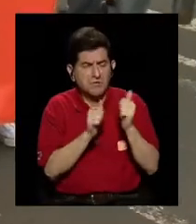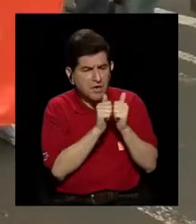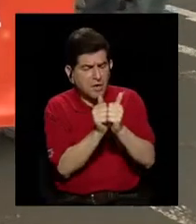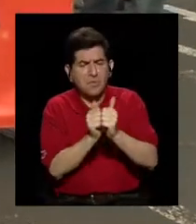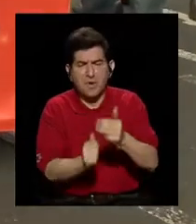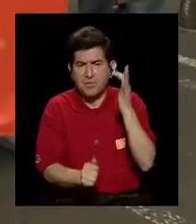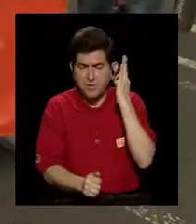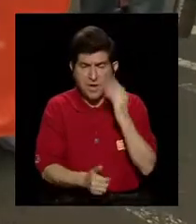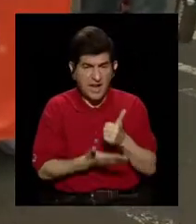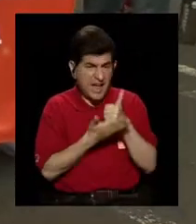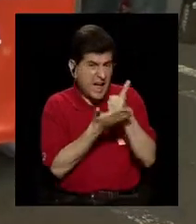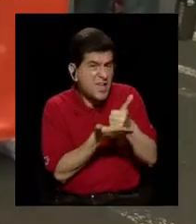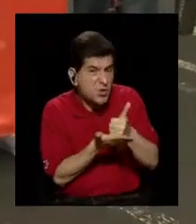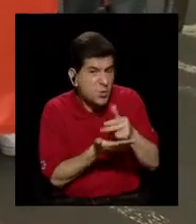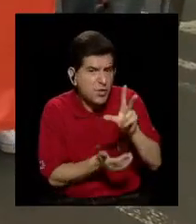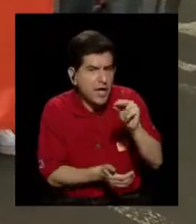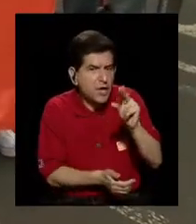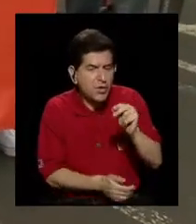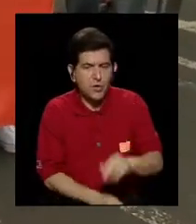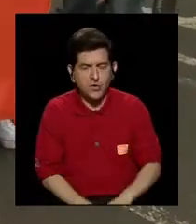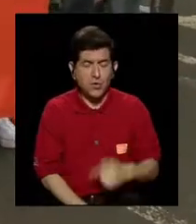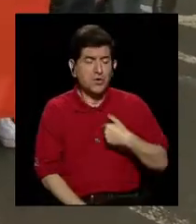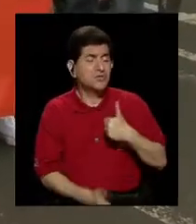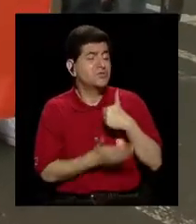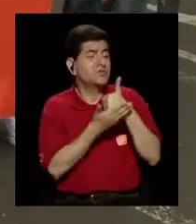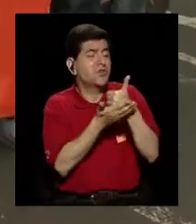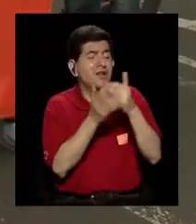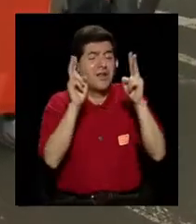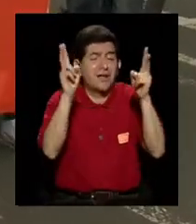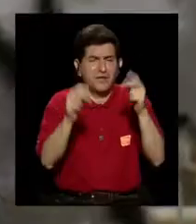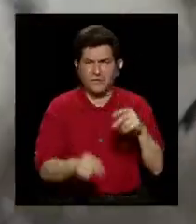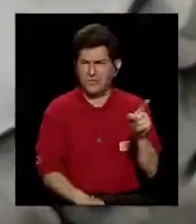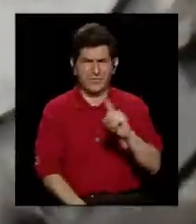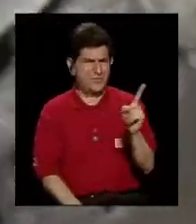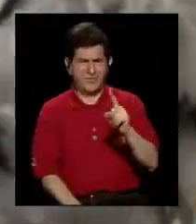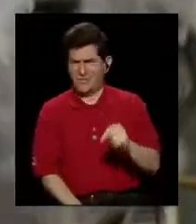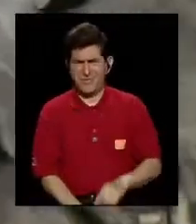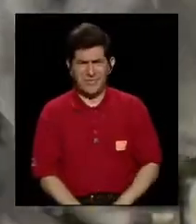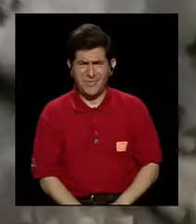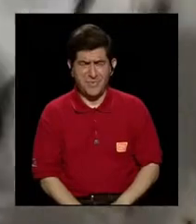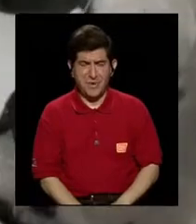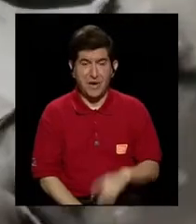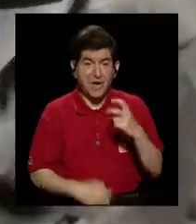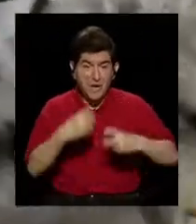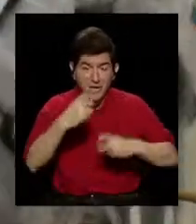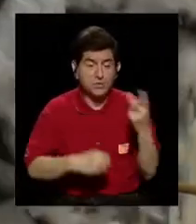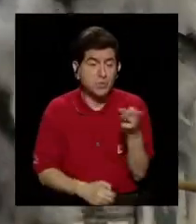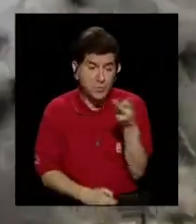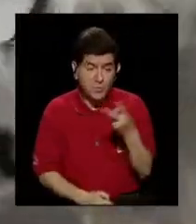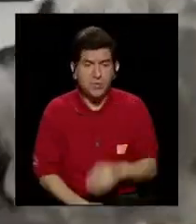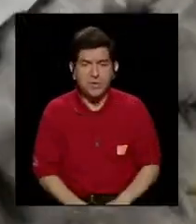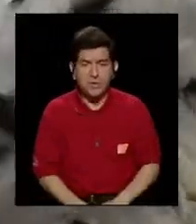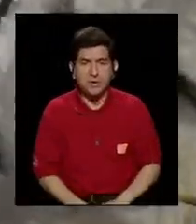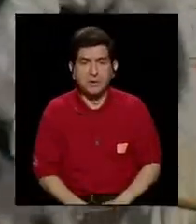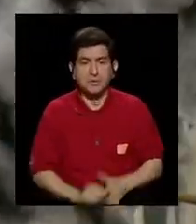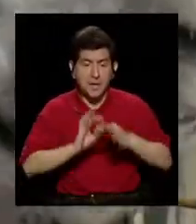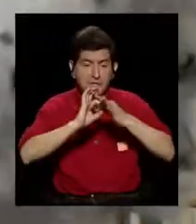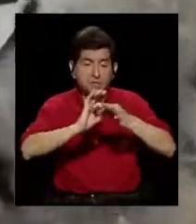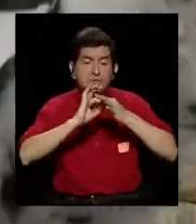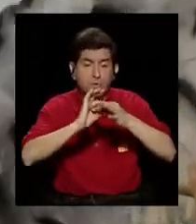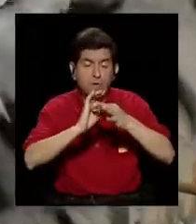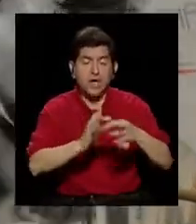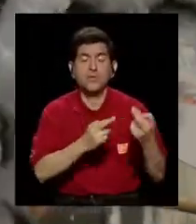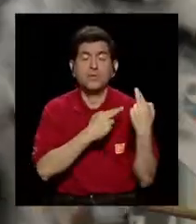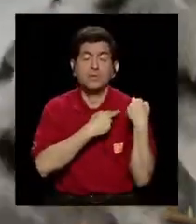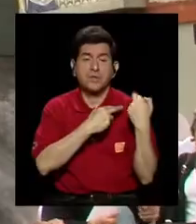que le ayuda, no es, yo le ayudo a mi mujer, si yo soy un... No, no, no es un ayuda, es un problema de los dos, es una yunta de bueyes que